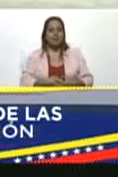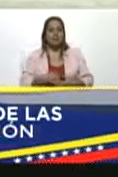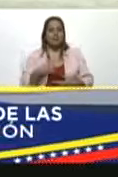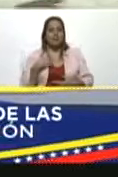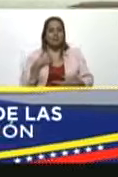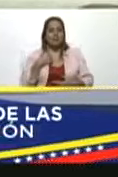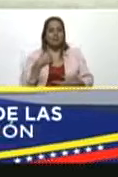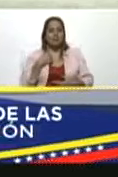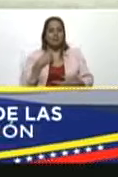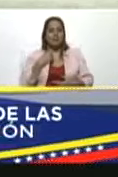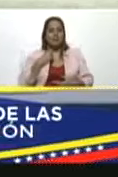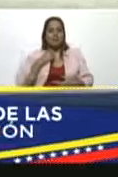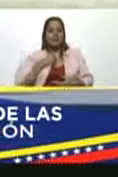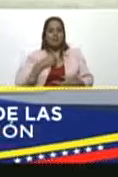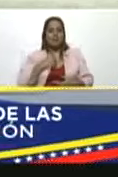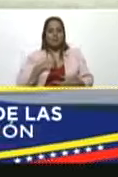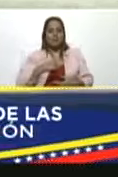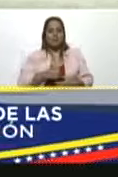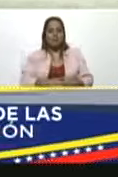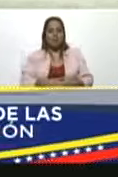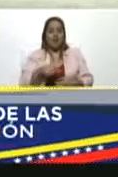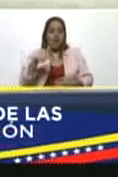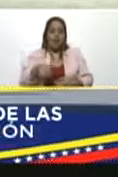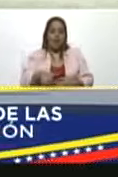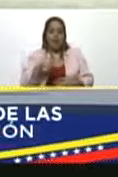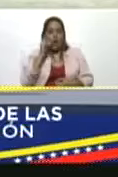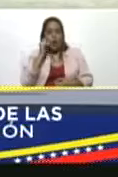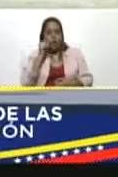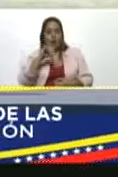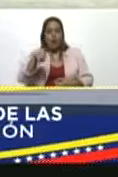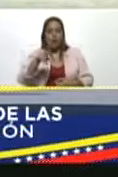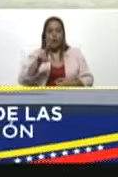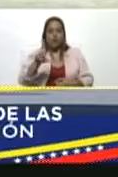¿verdad? Y aquí está Julio César León Heredia, compañero.